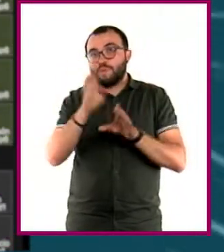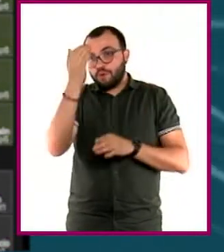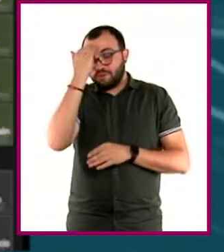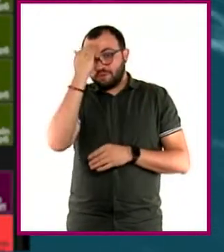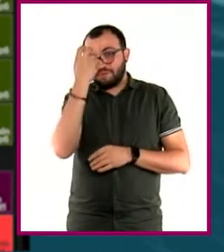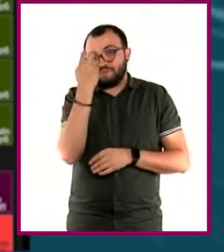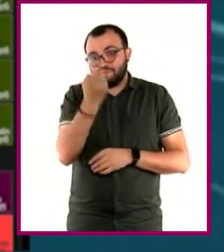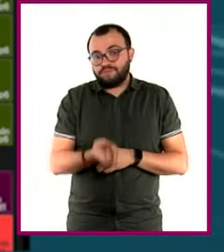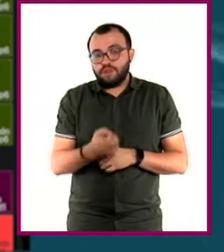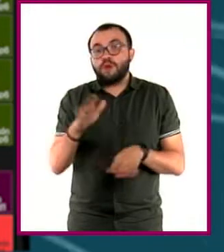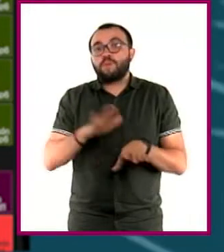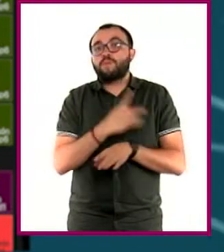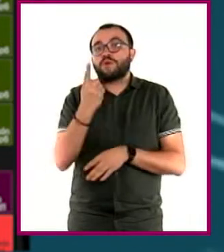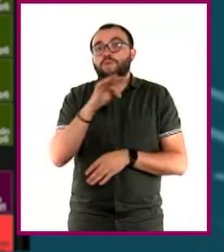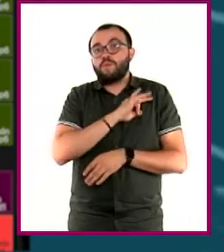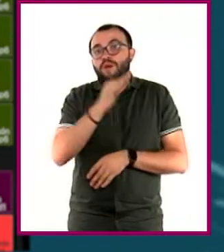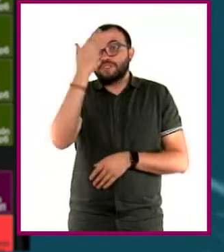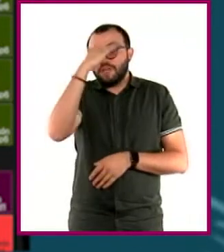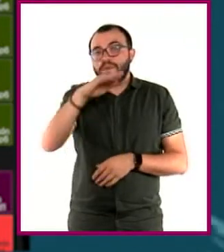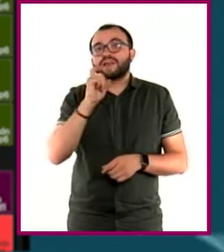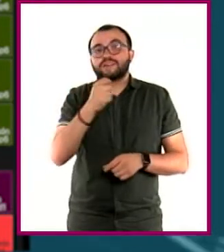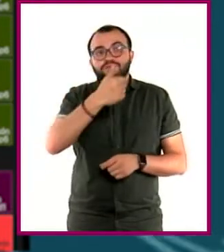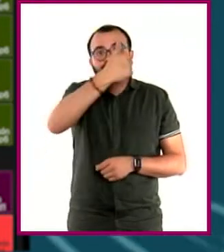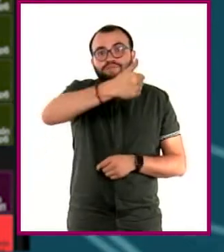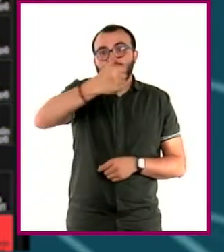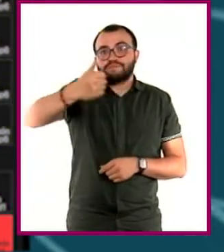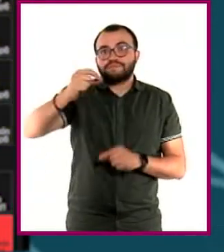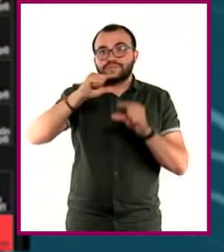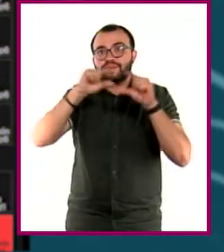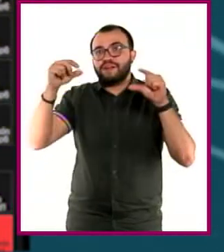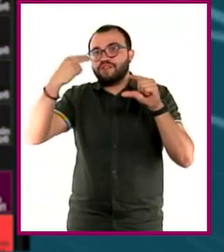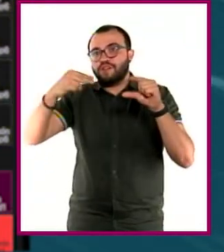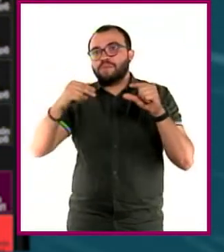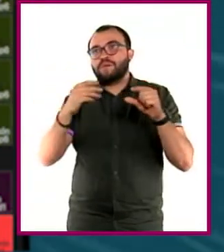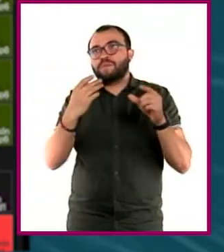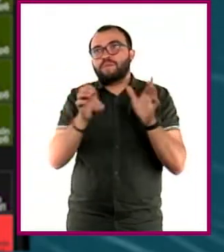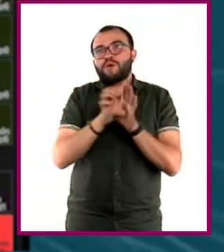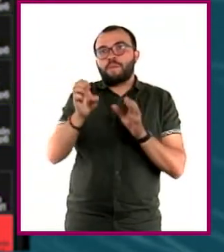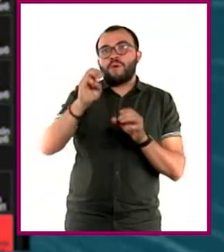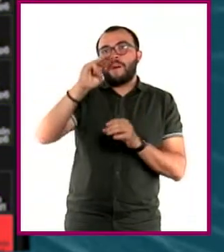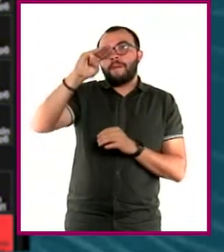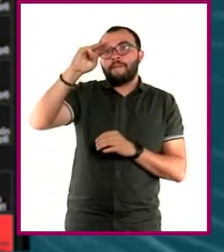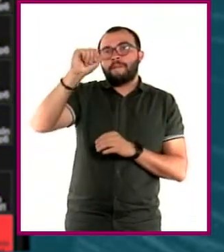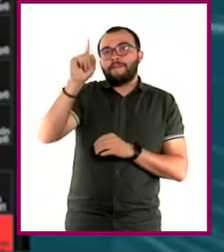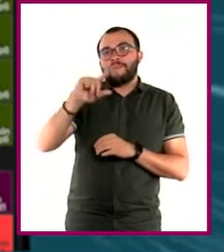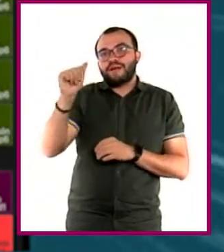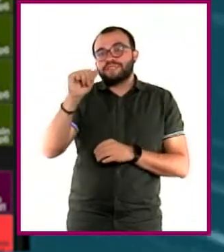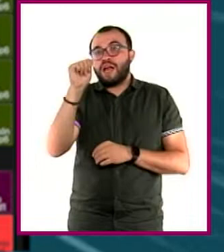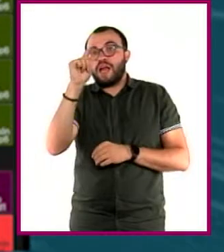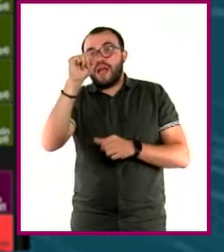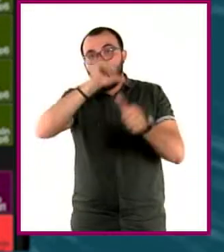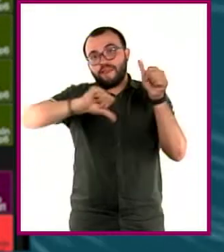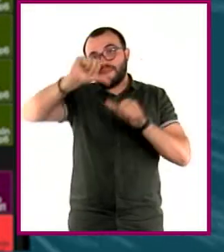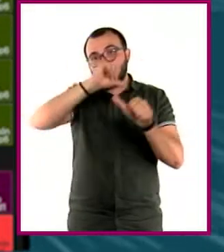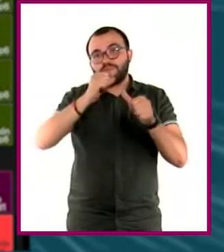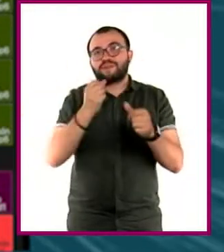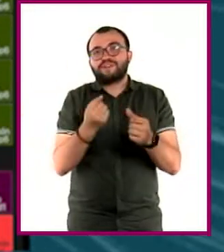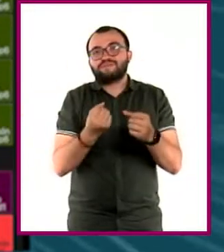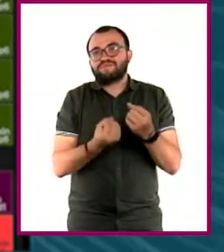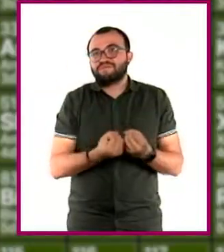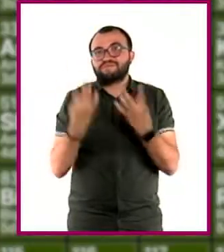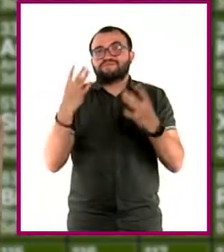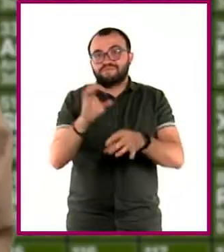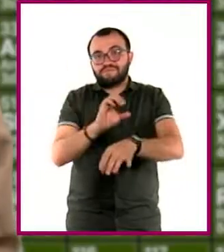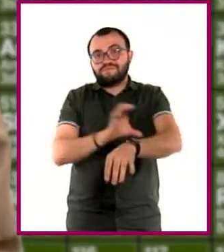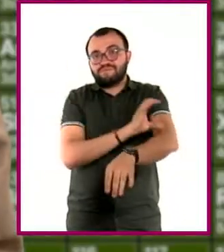conocimiento, pues pueden saber muchas propiedades de los elementos como su masa atómica, cantidad de electrones y más. Con tan solo